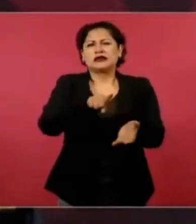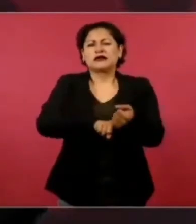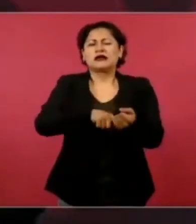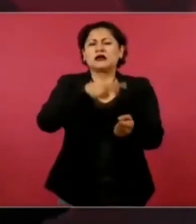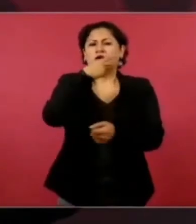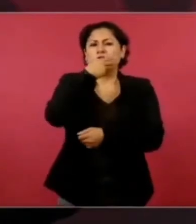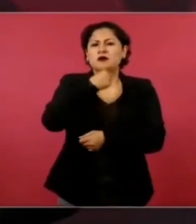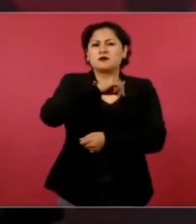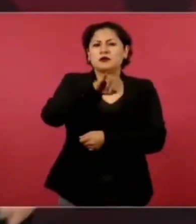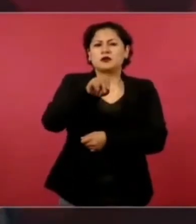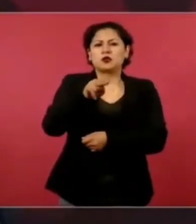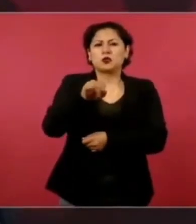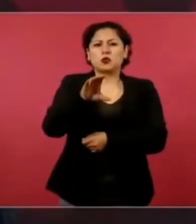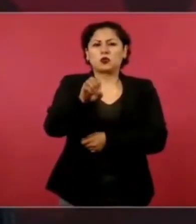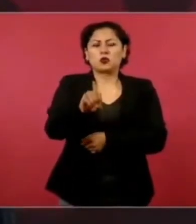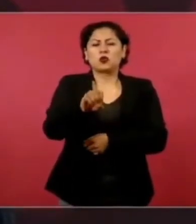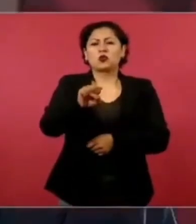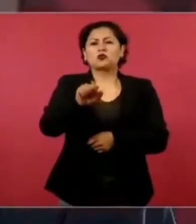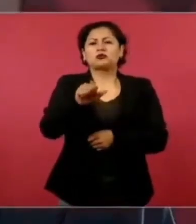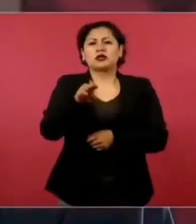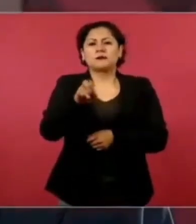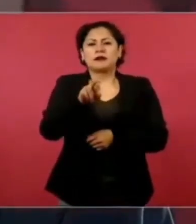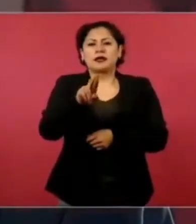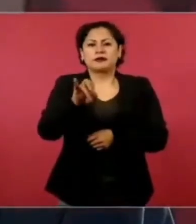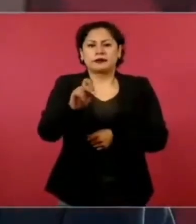el camarada Samarripa.